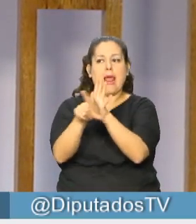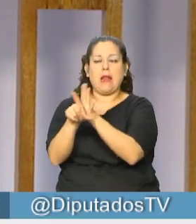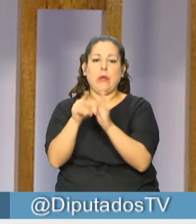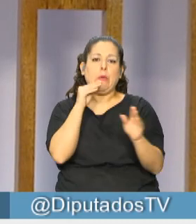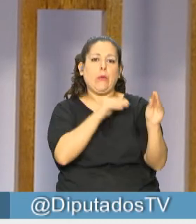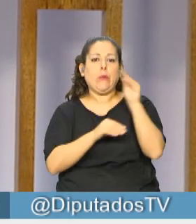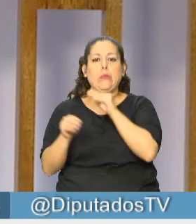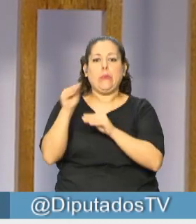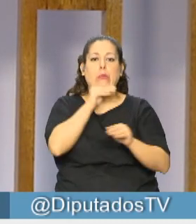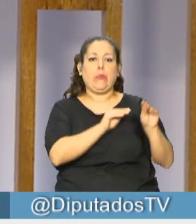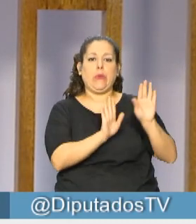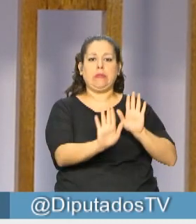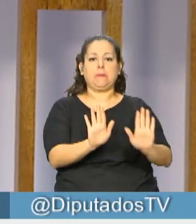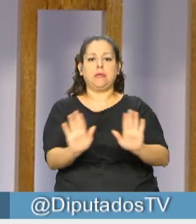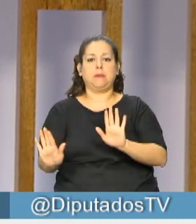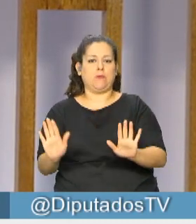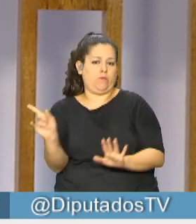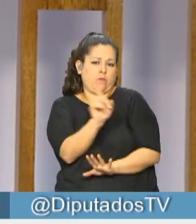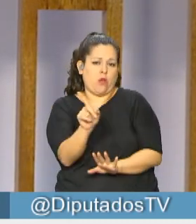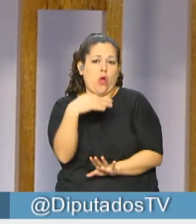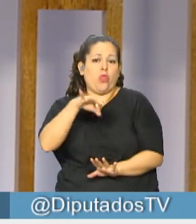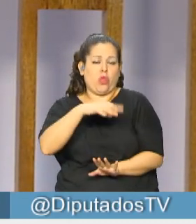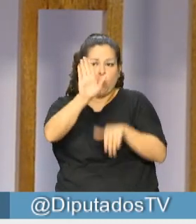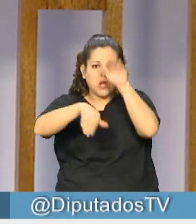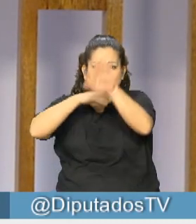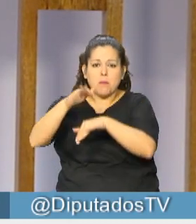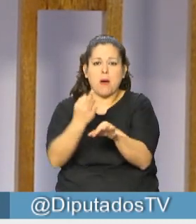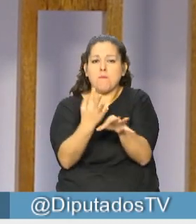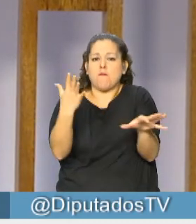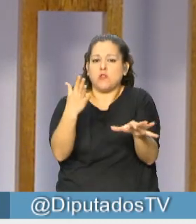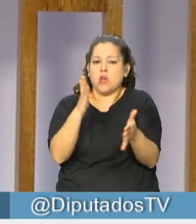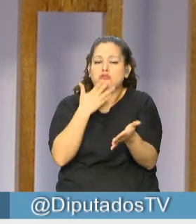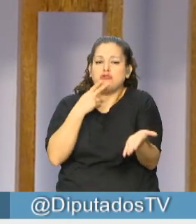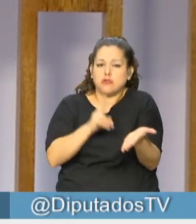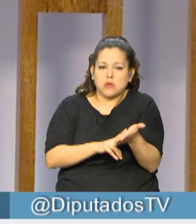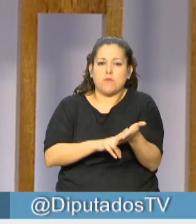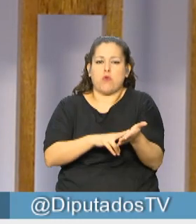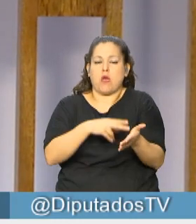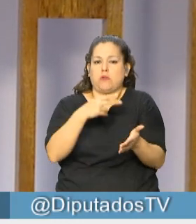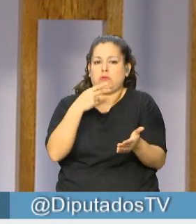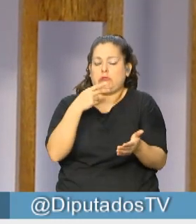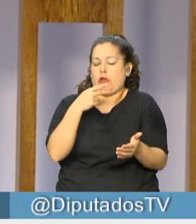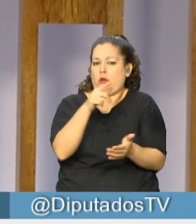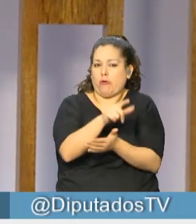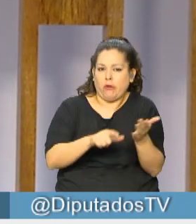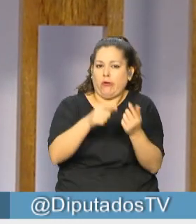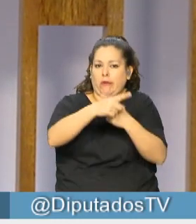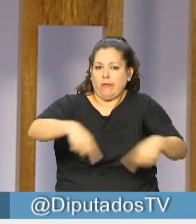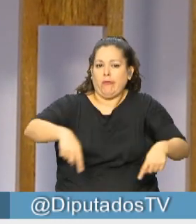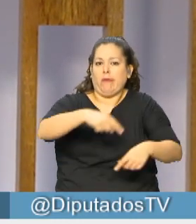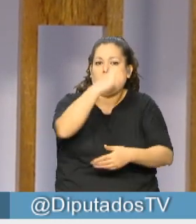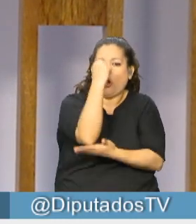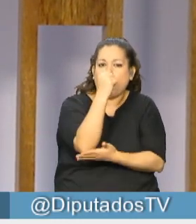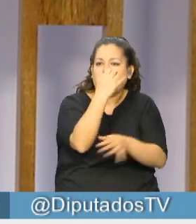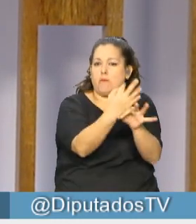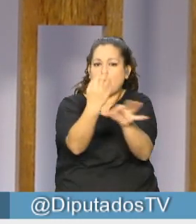que juntar a los mejores tributaristas de la Argentina y juntar a todos los sectores, porque siempre hablamos del costo, de todo